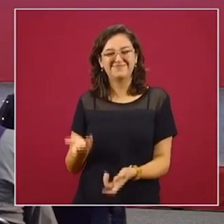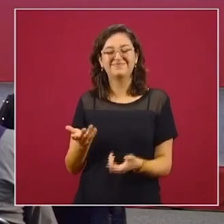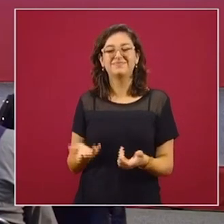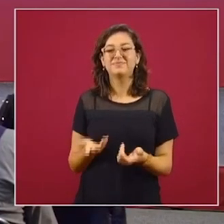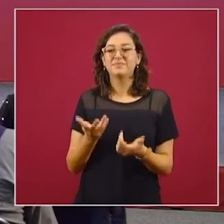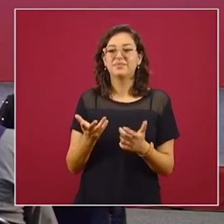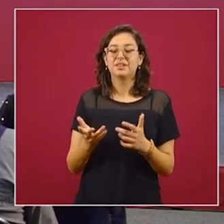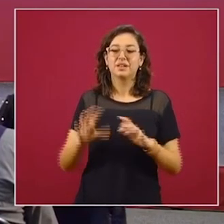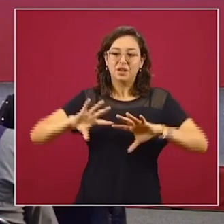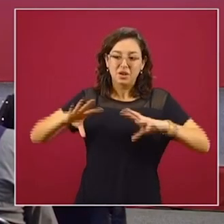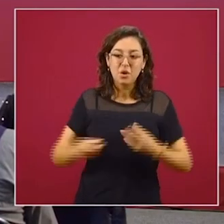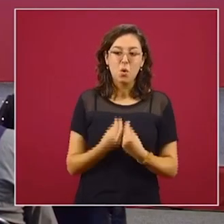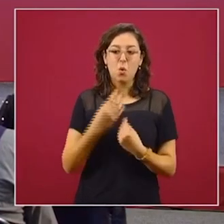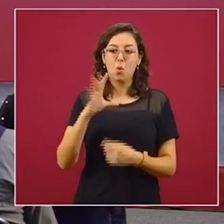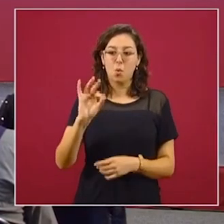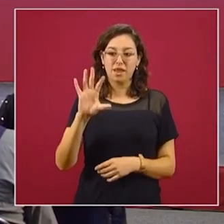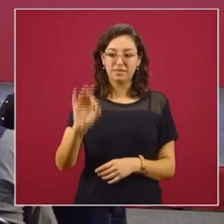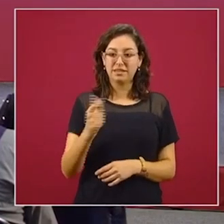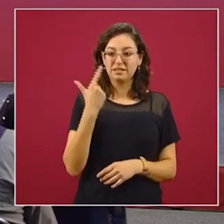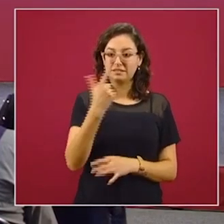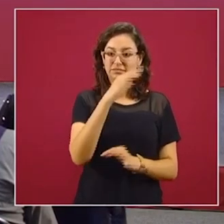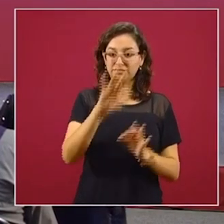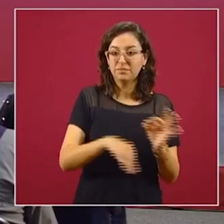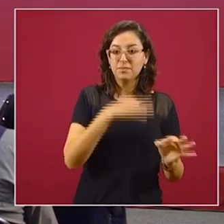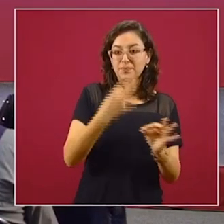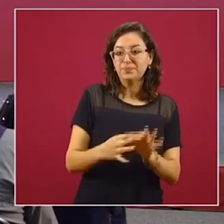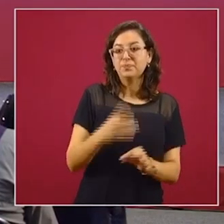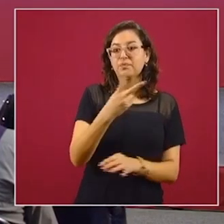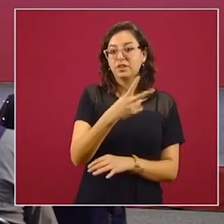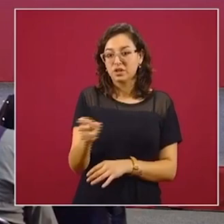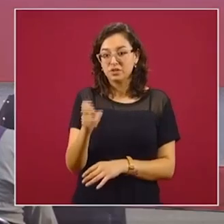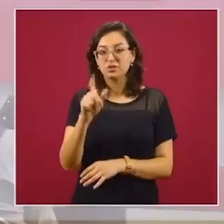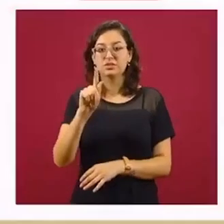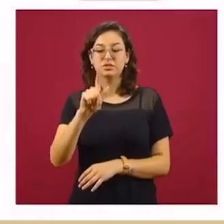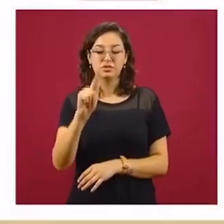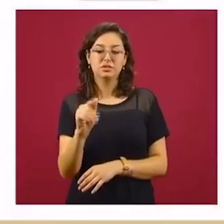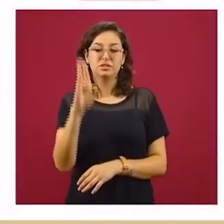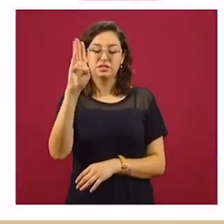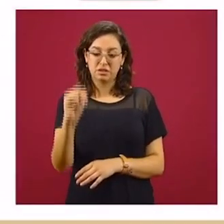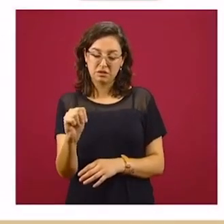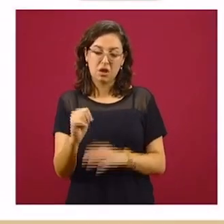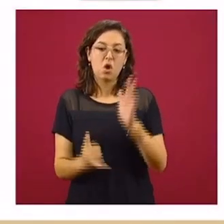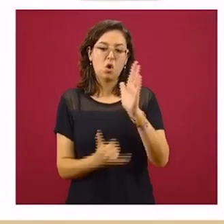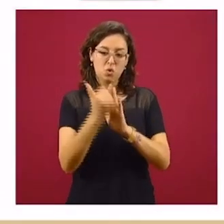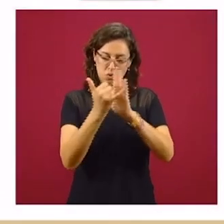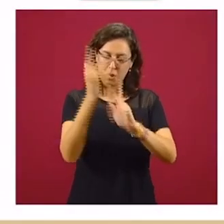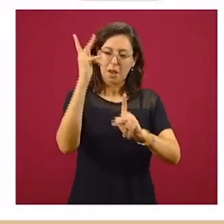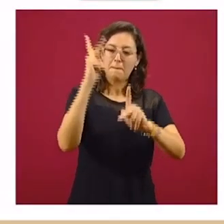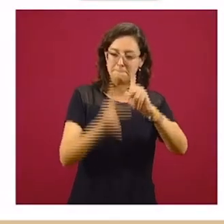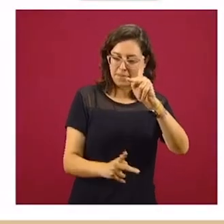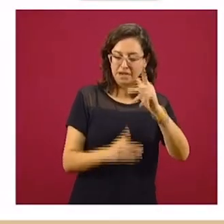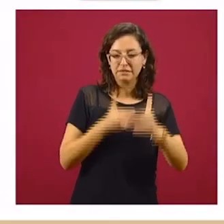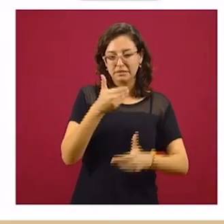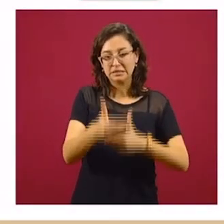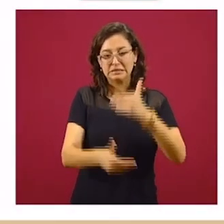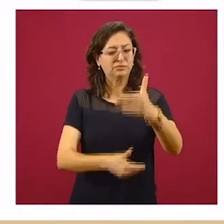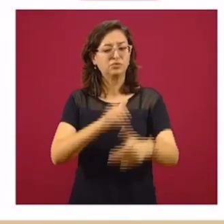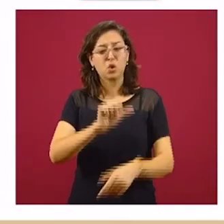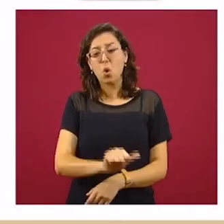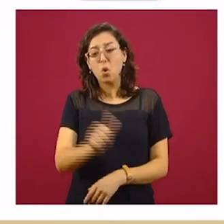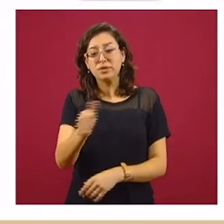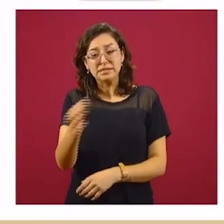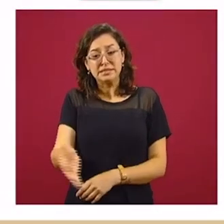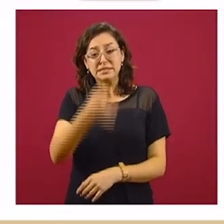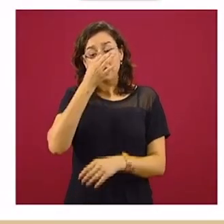y sólo eso el transcurso de mi traslado hacia acá aquí hablaremos ya de 47 concluidas 279 en construcción